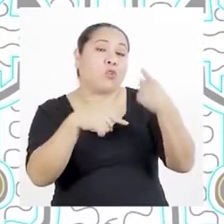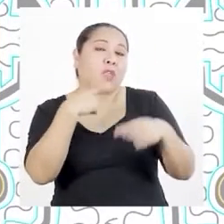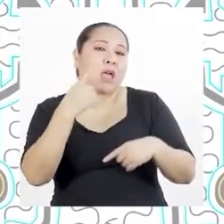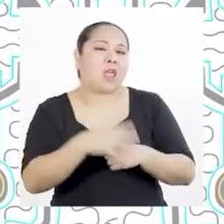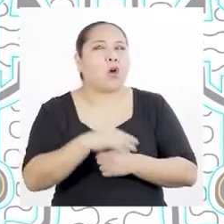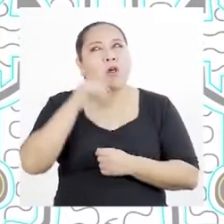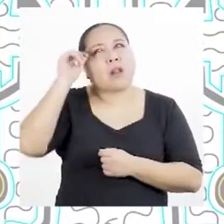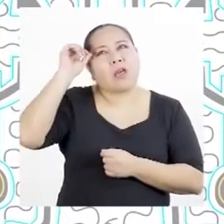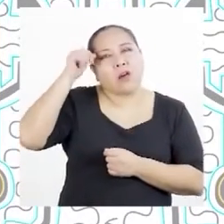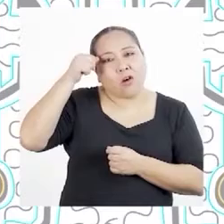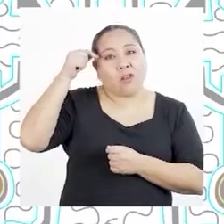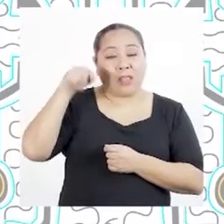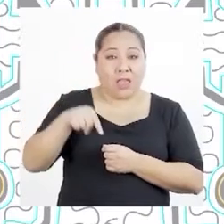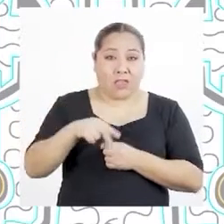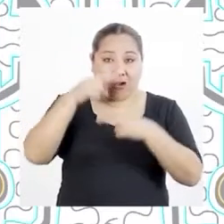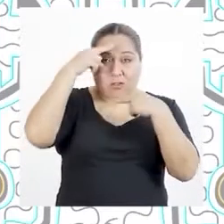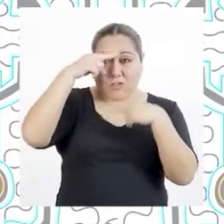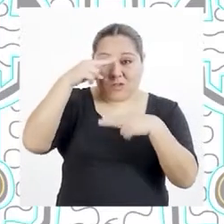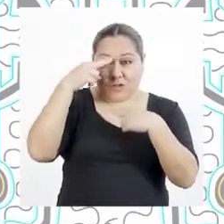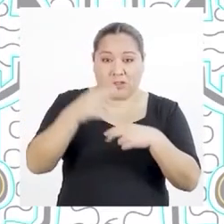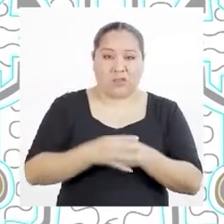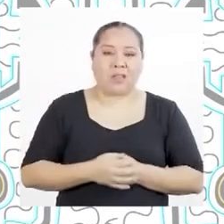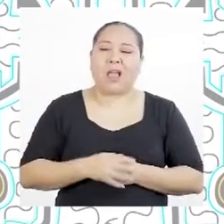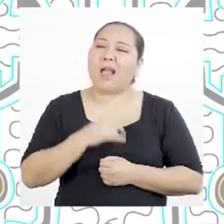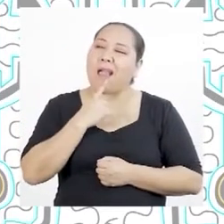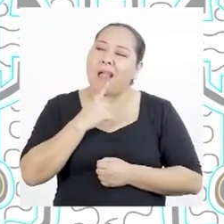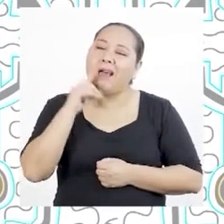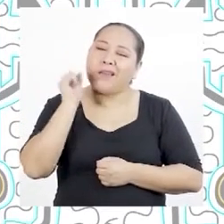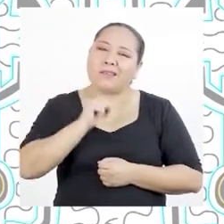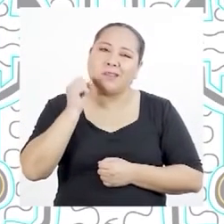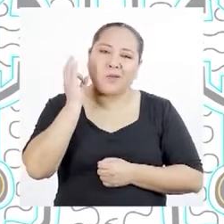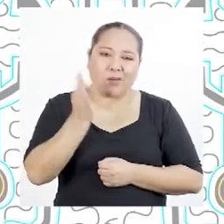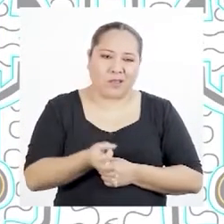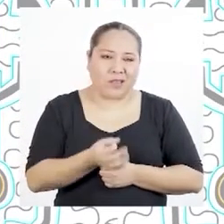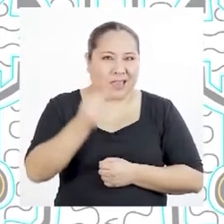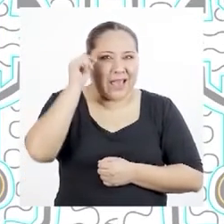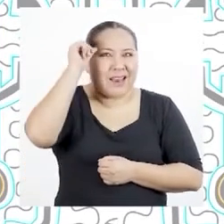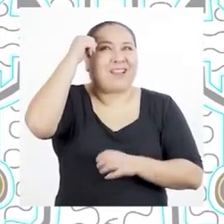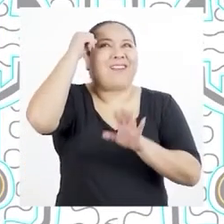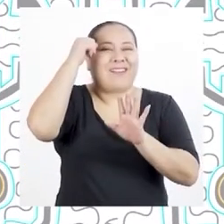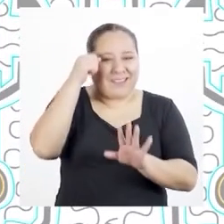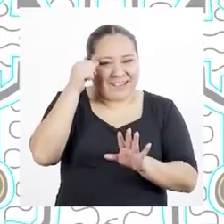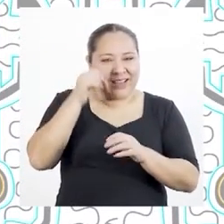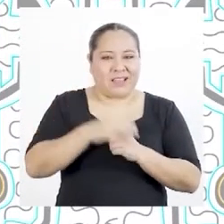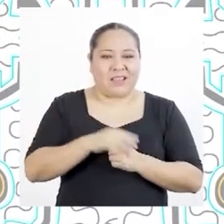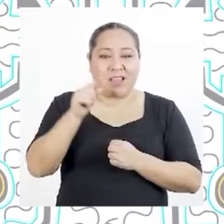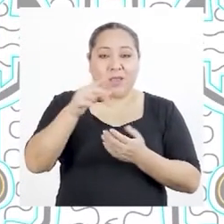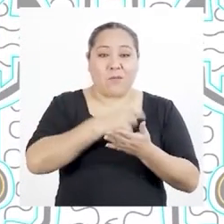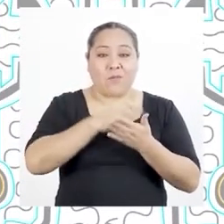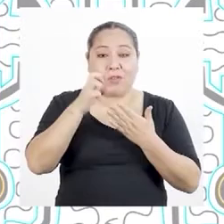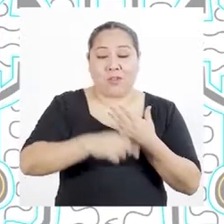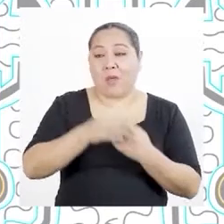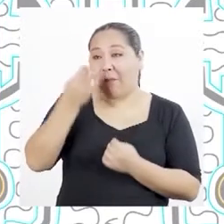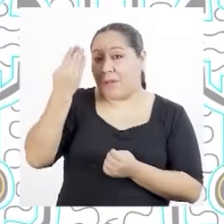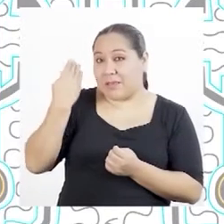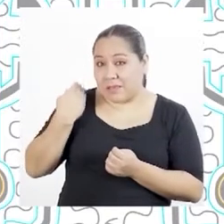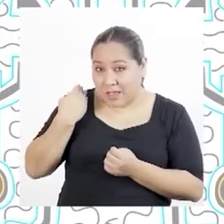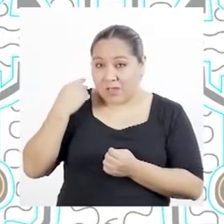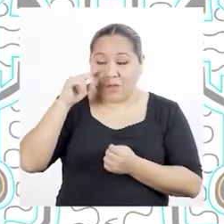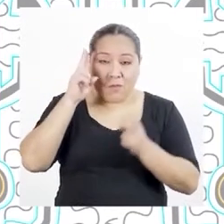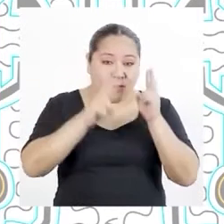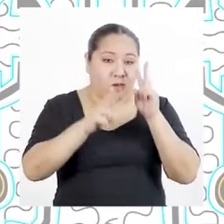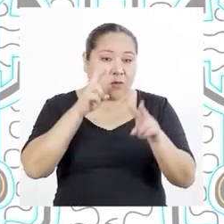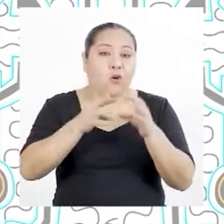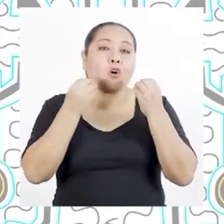o recordado las noticias. ¡Es cierto! Ya recordé que en programas anteriores